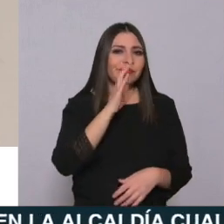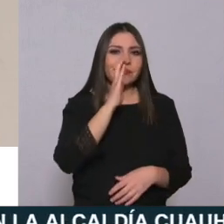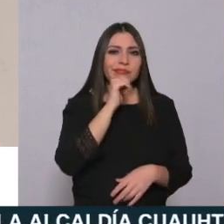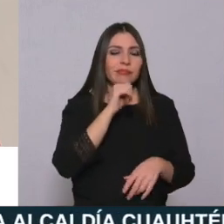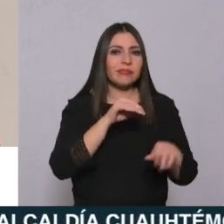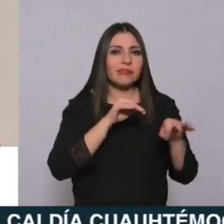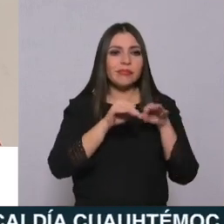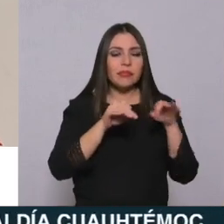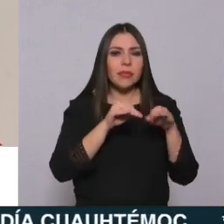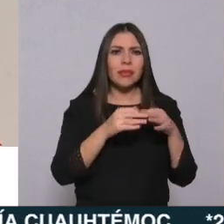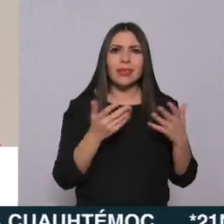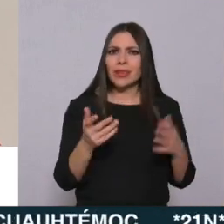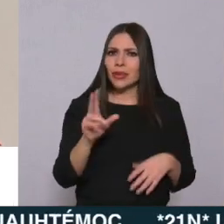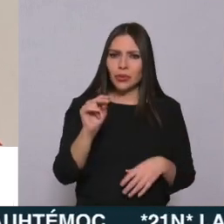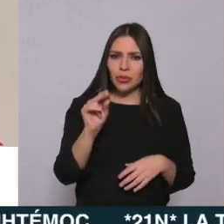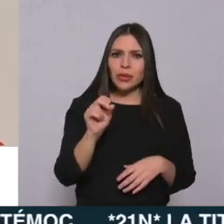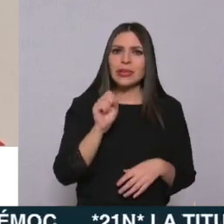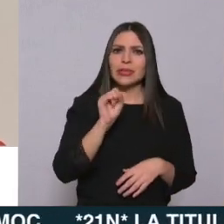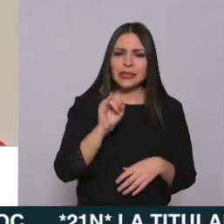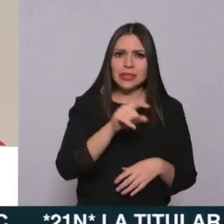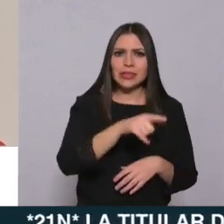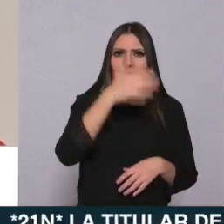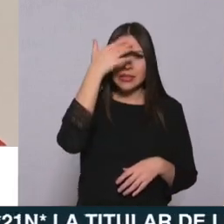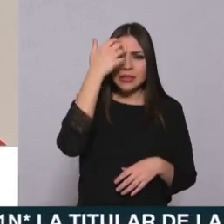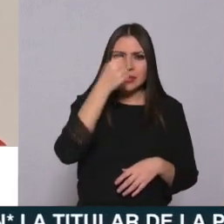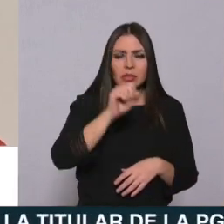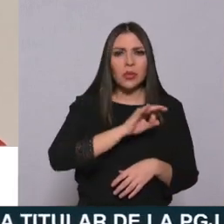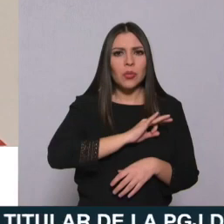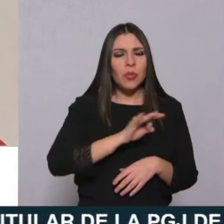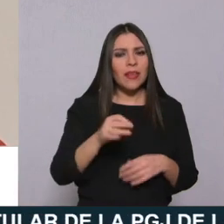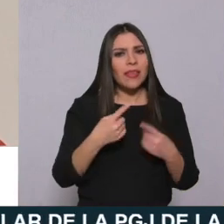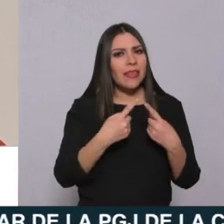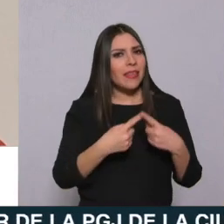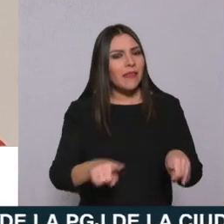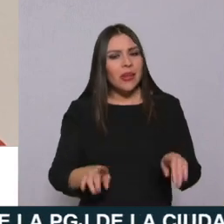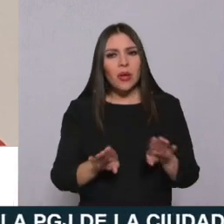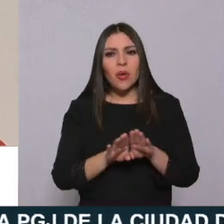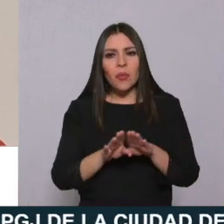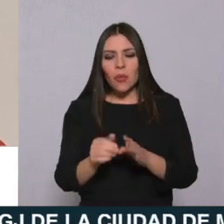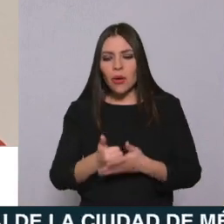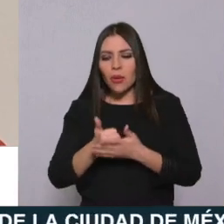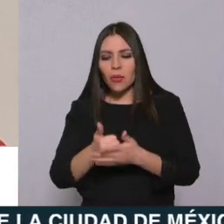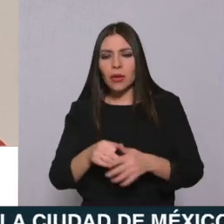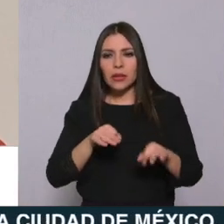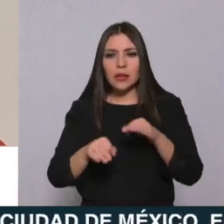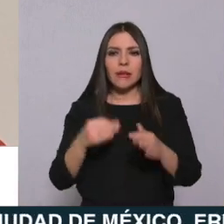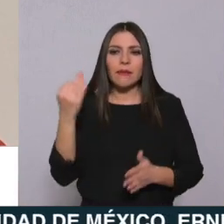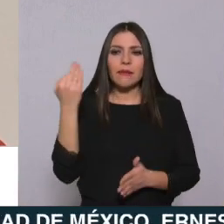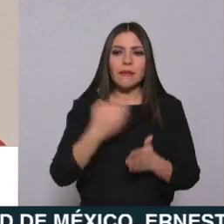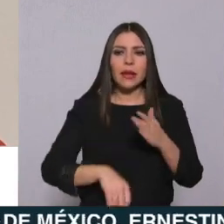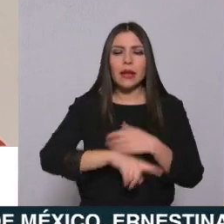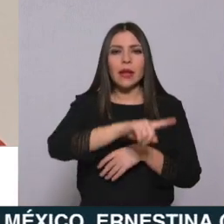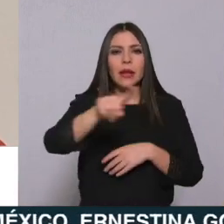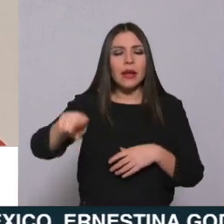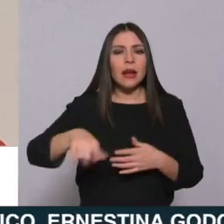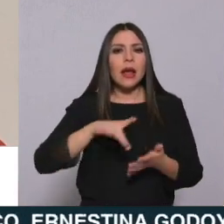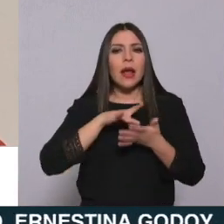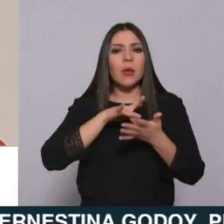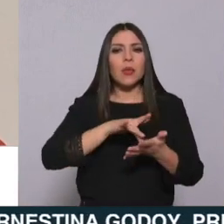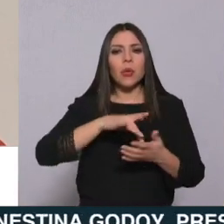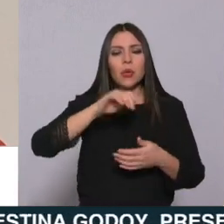realidad pueden incorporarse sus saberes de una manera distinta. Entonces creo que lo que hace falta es una cultura de